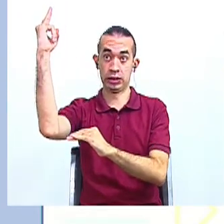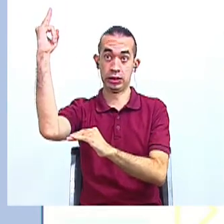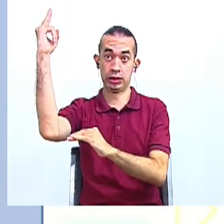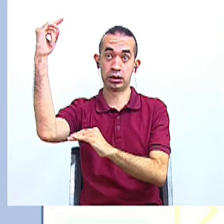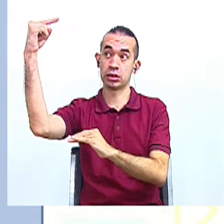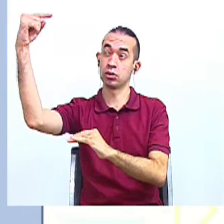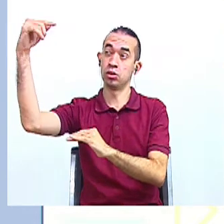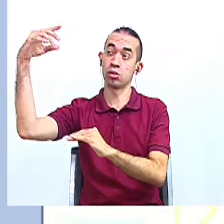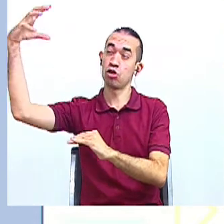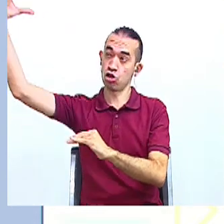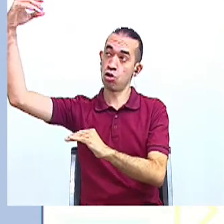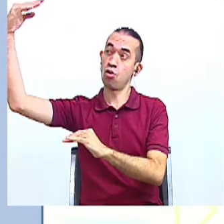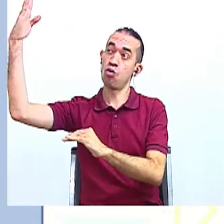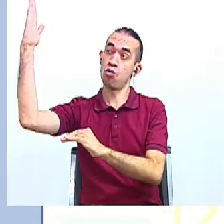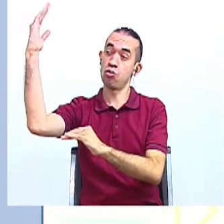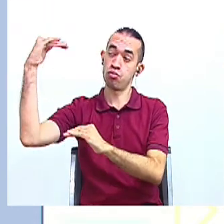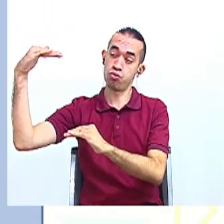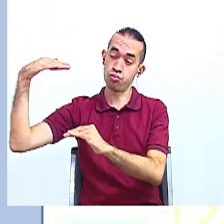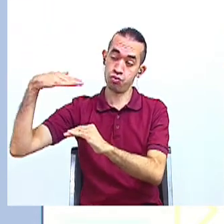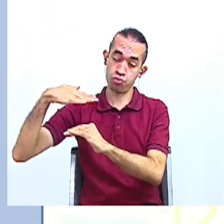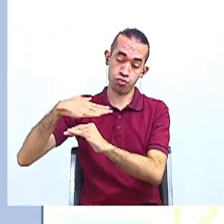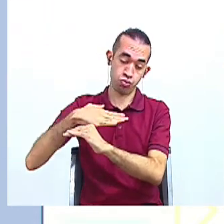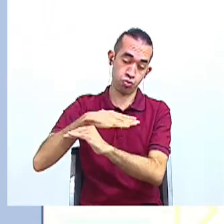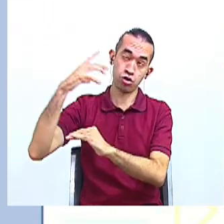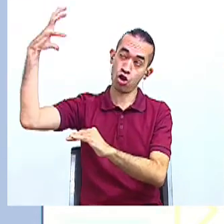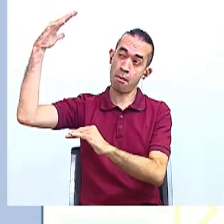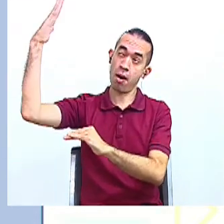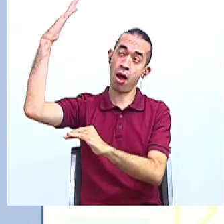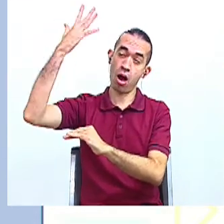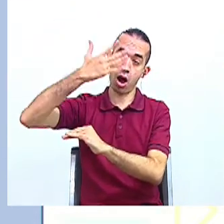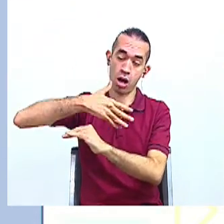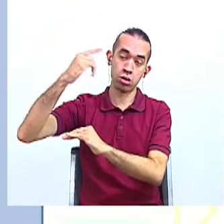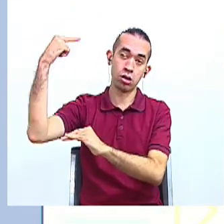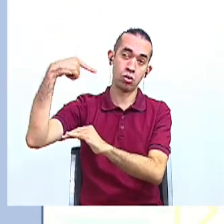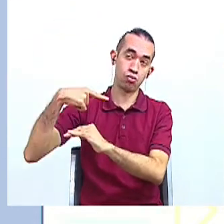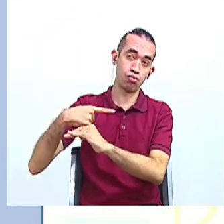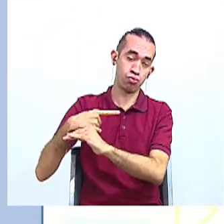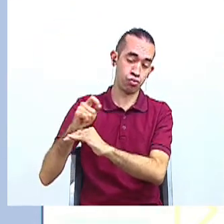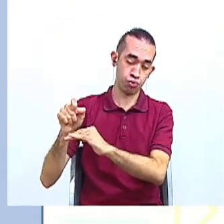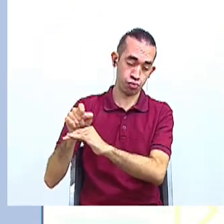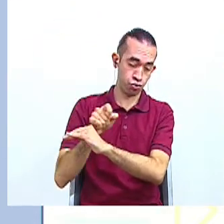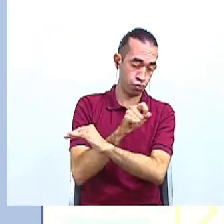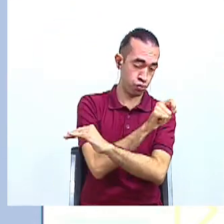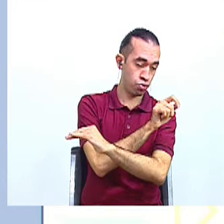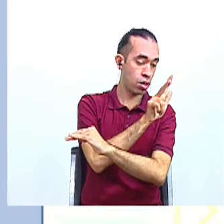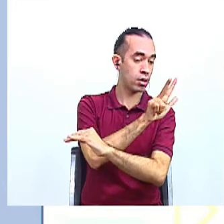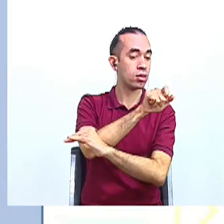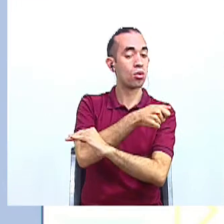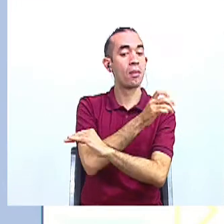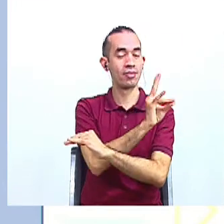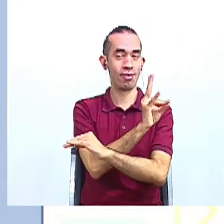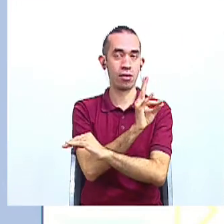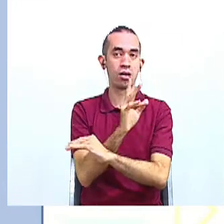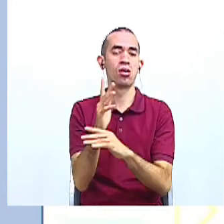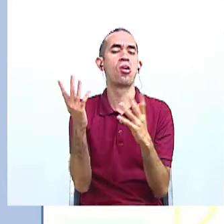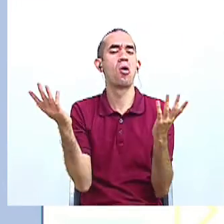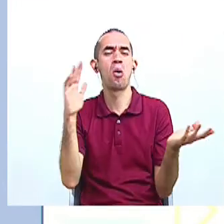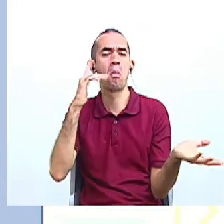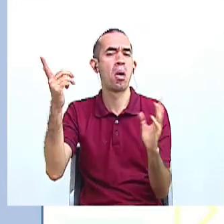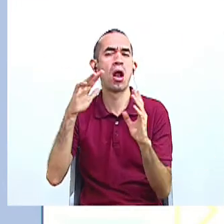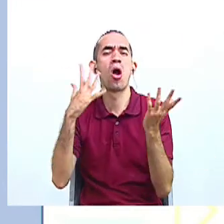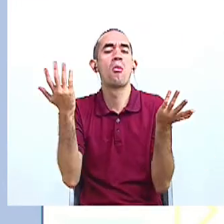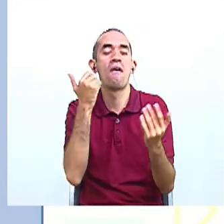la antena de la cabina corresponde a 3,7 metros. Entonces, ¿cómo vamos a comparar? Muy